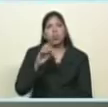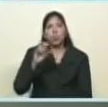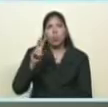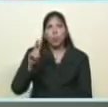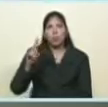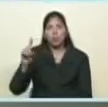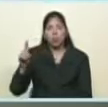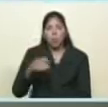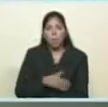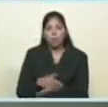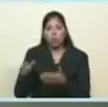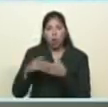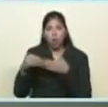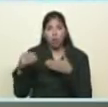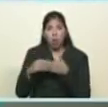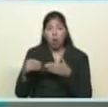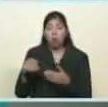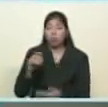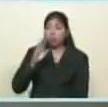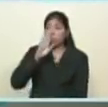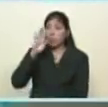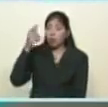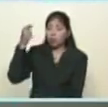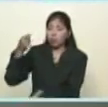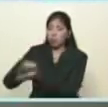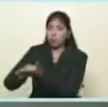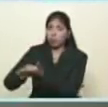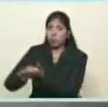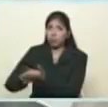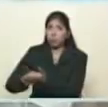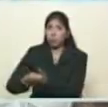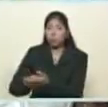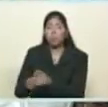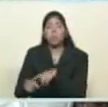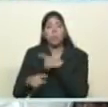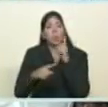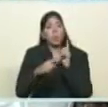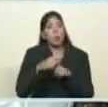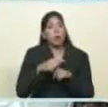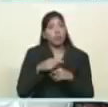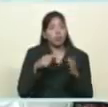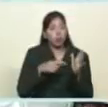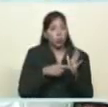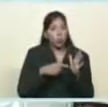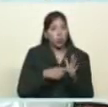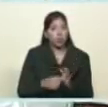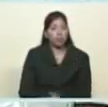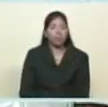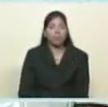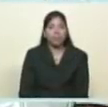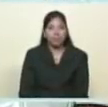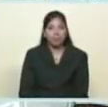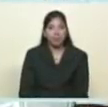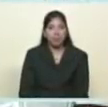la banca internacional tenedora y a los tenedores de deuda del bono PDVSA 2017.